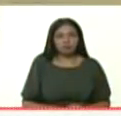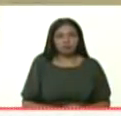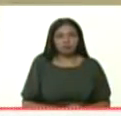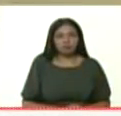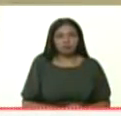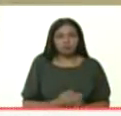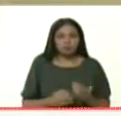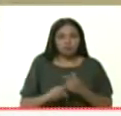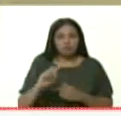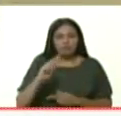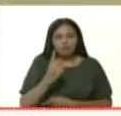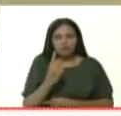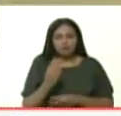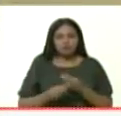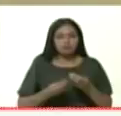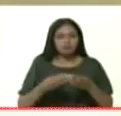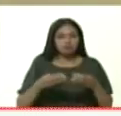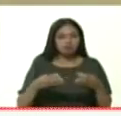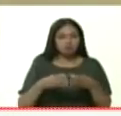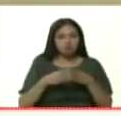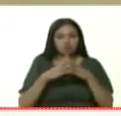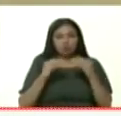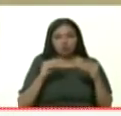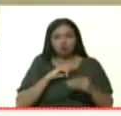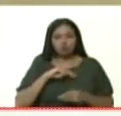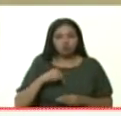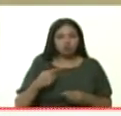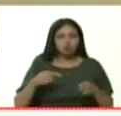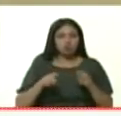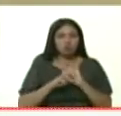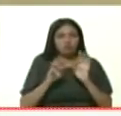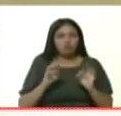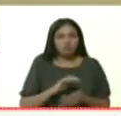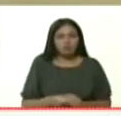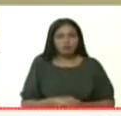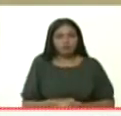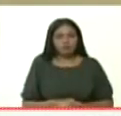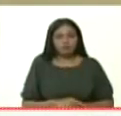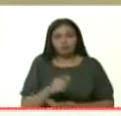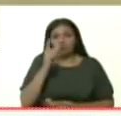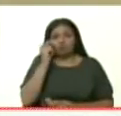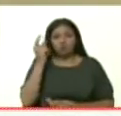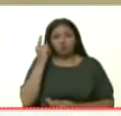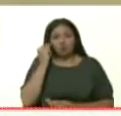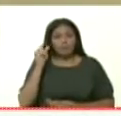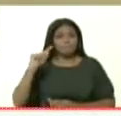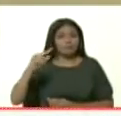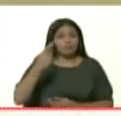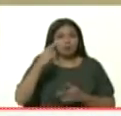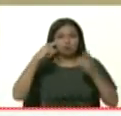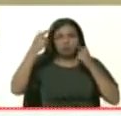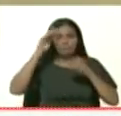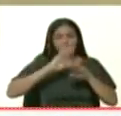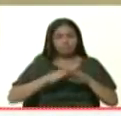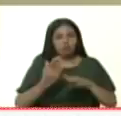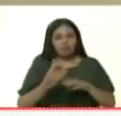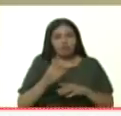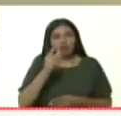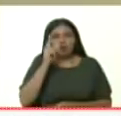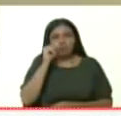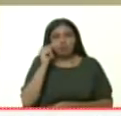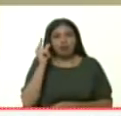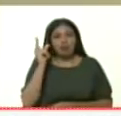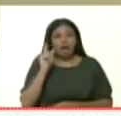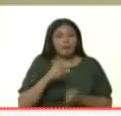fue el primero de todos nosotros y nosotras, porque los machistas no solo son